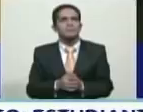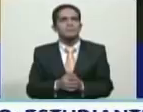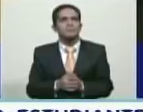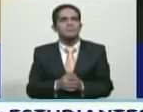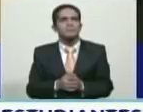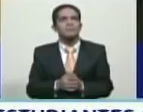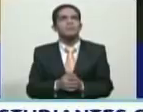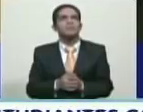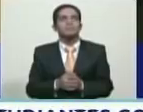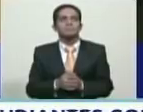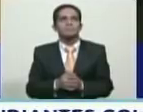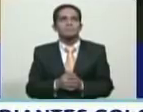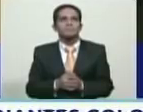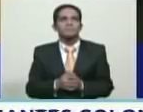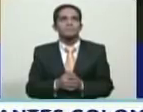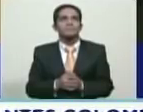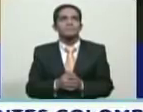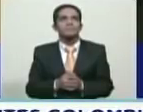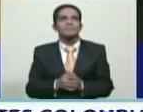we